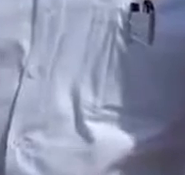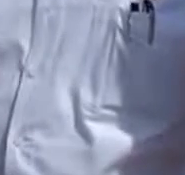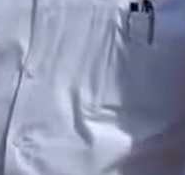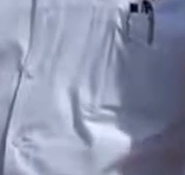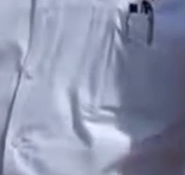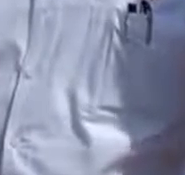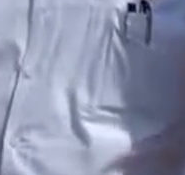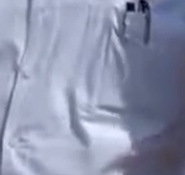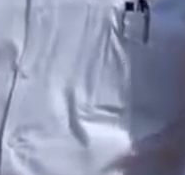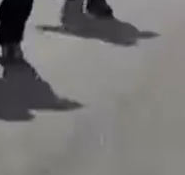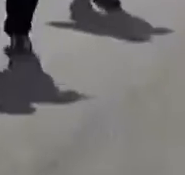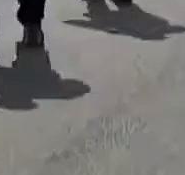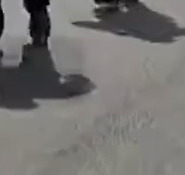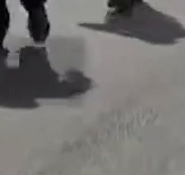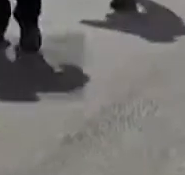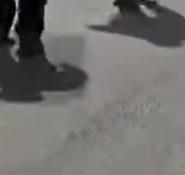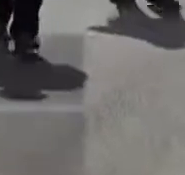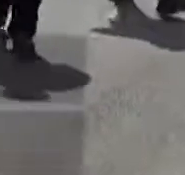2,000 millones de pesos.